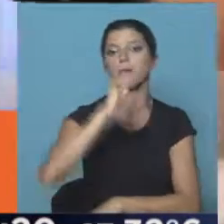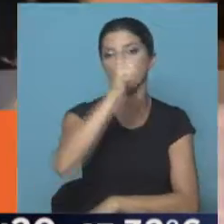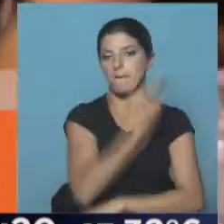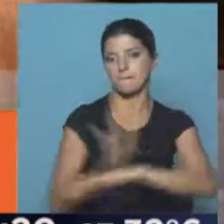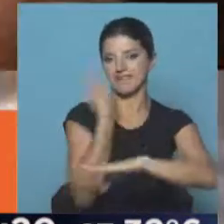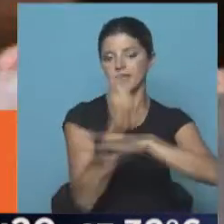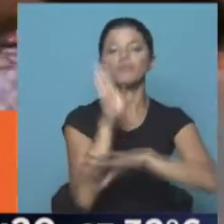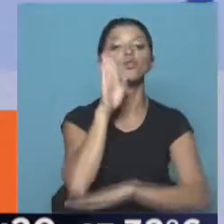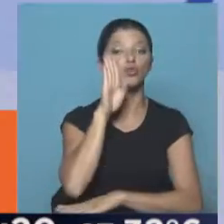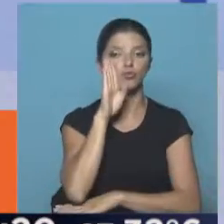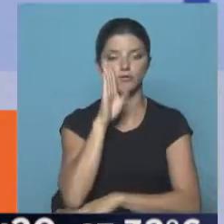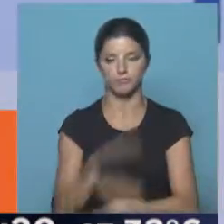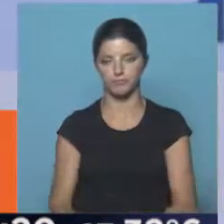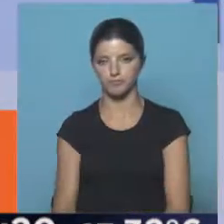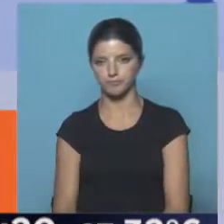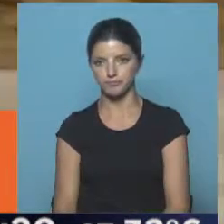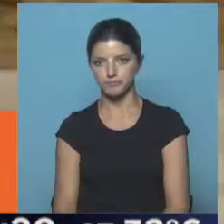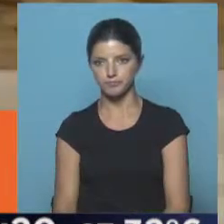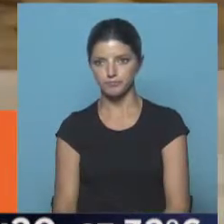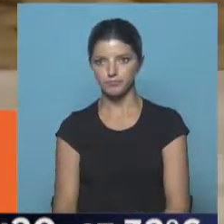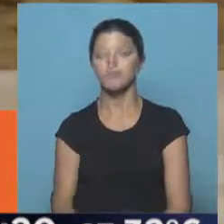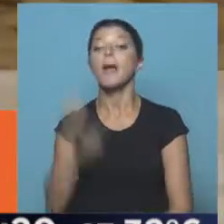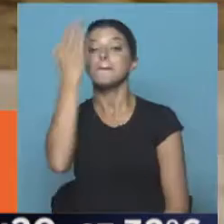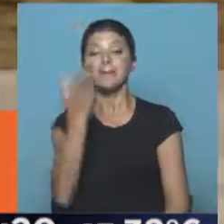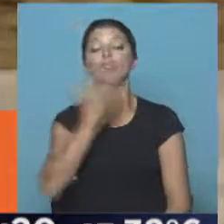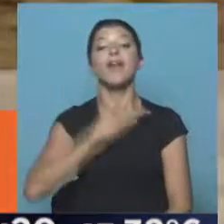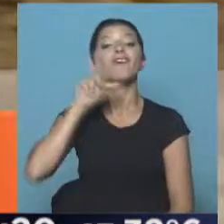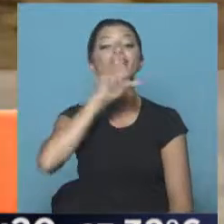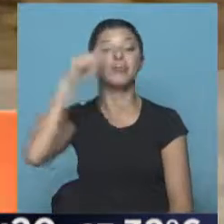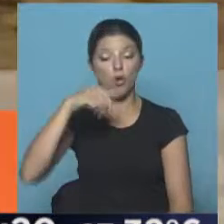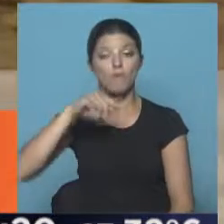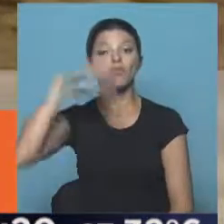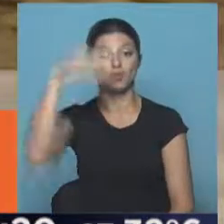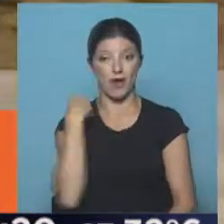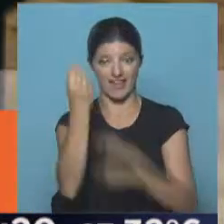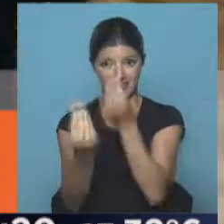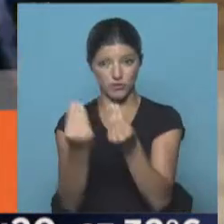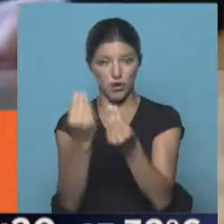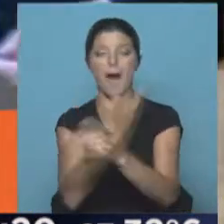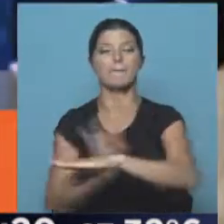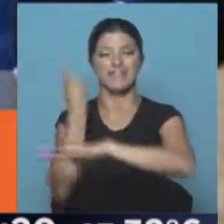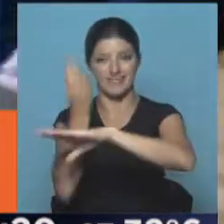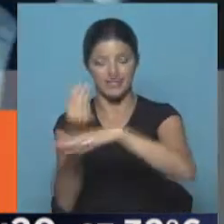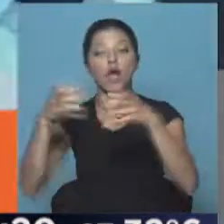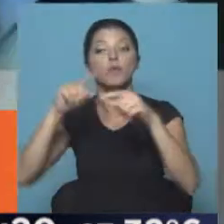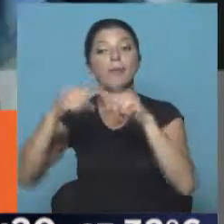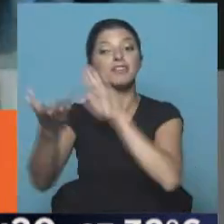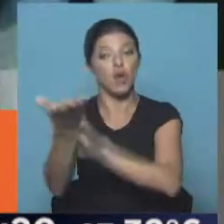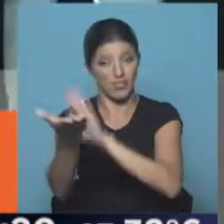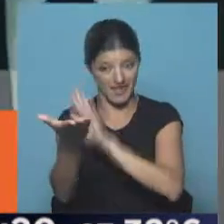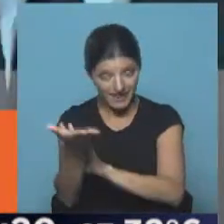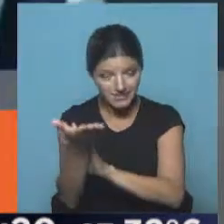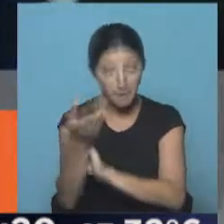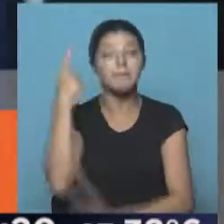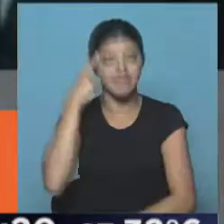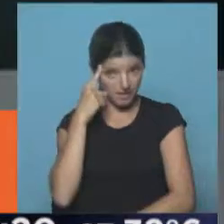Unidos. La consagración de Fillon como candidato presidencial del principal partido de centro-derecha de Francia para los comicios